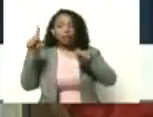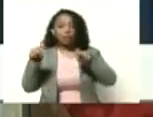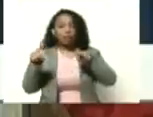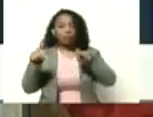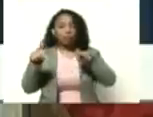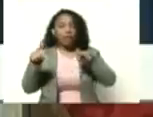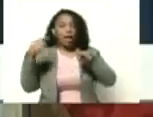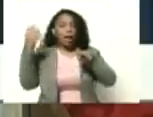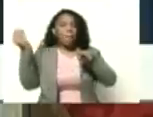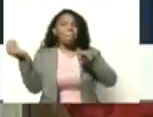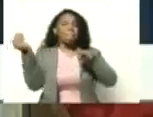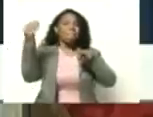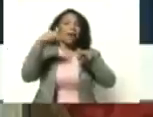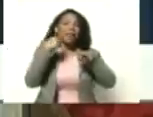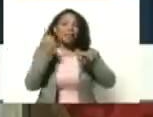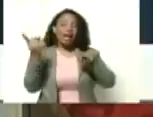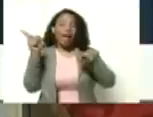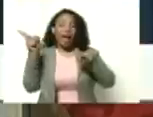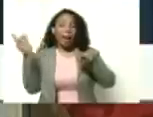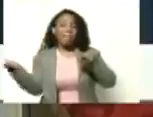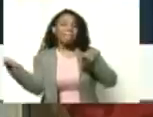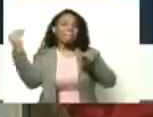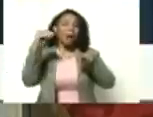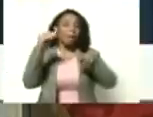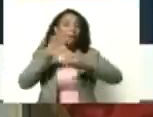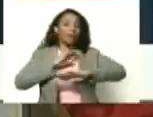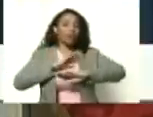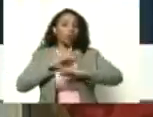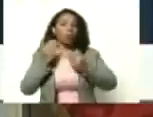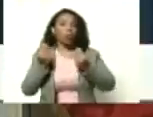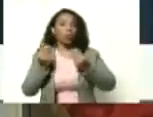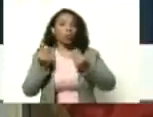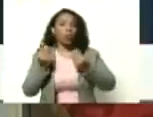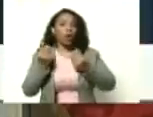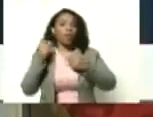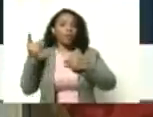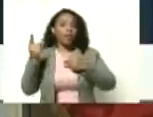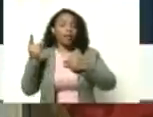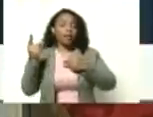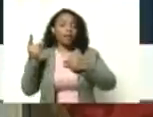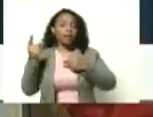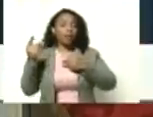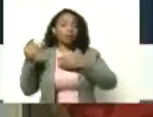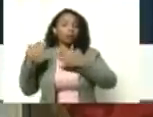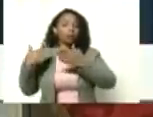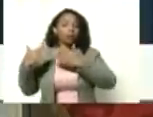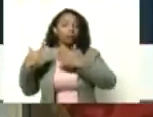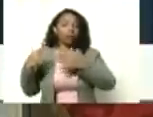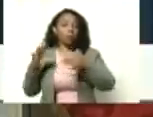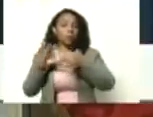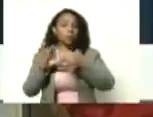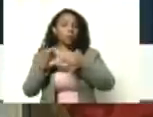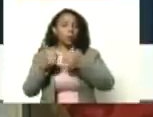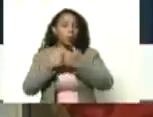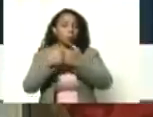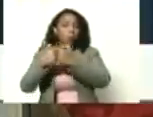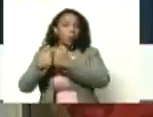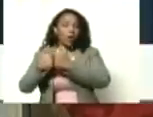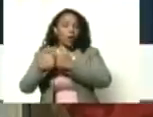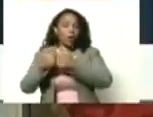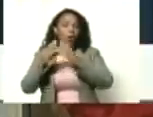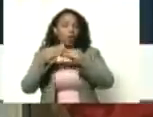y aún más decía él se beneficiaba económicamente de dicha relación todo tras la sombra